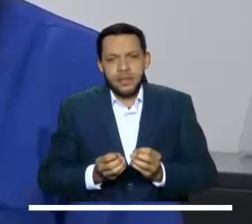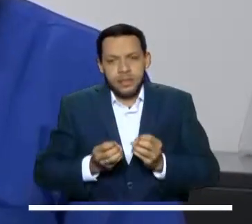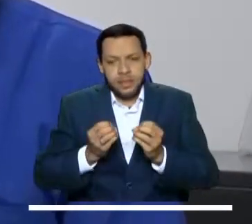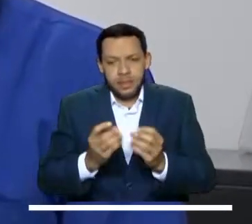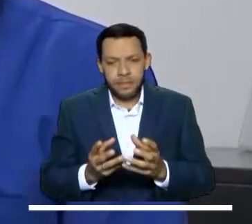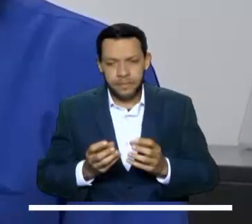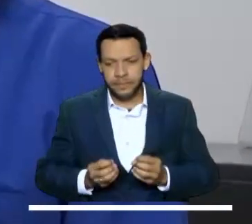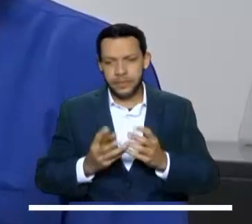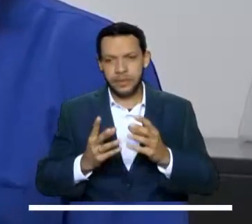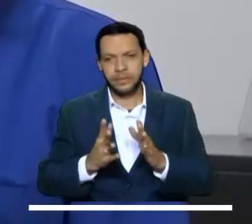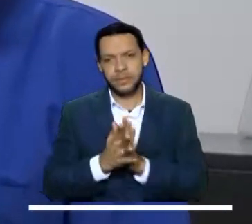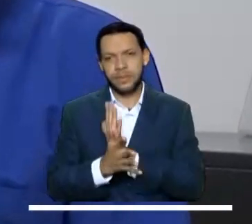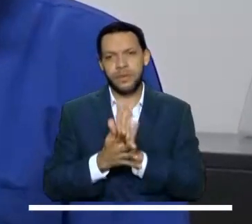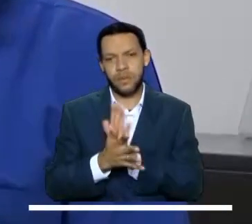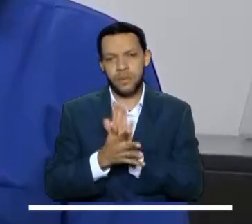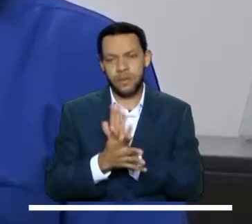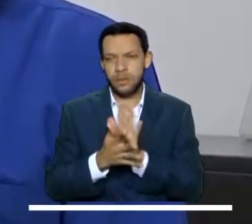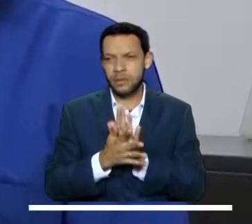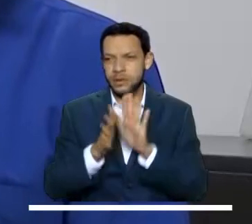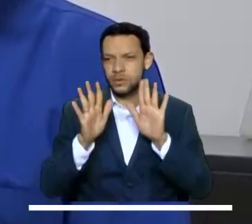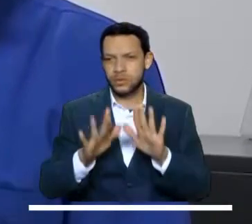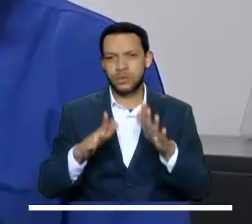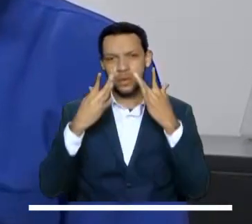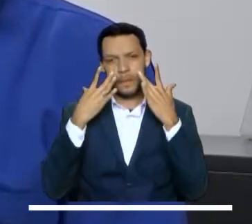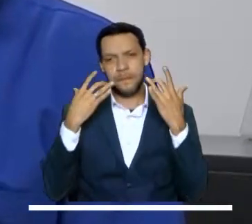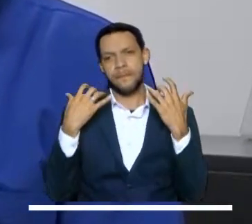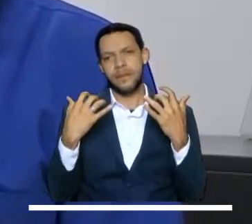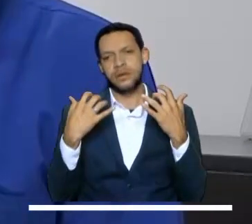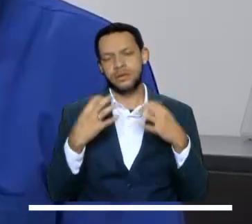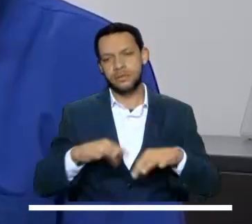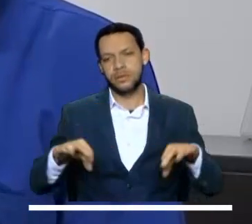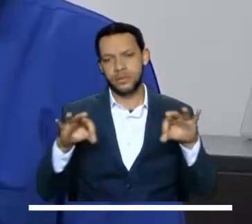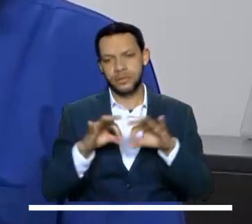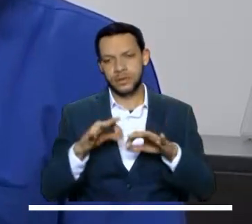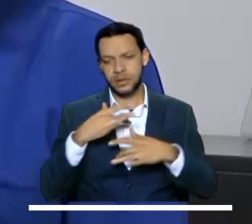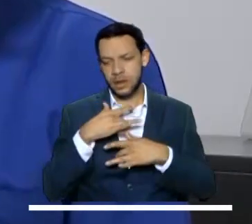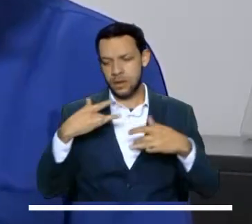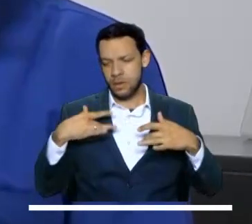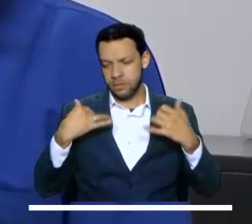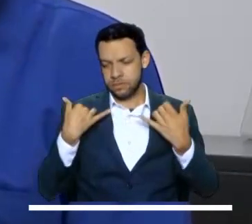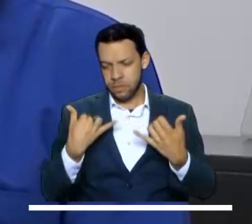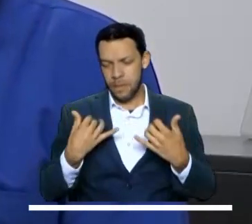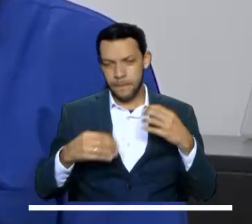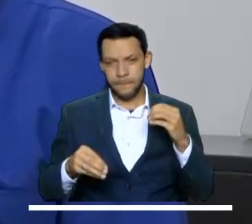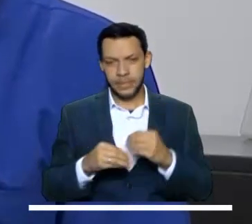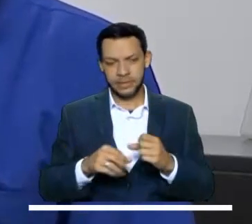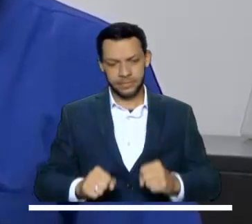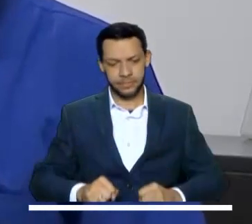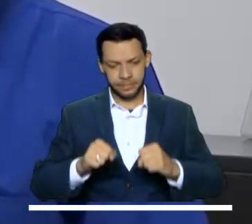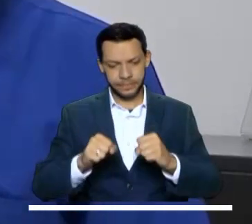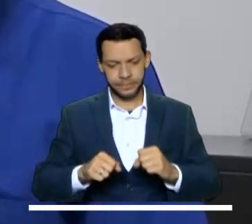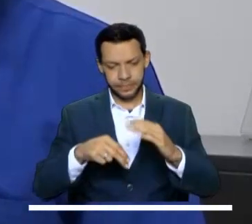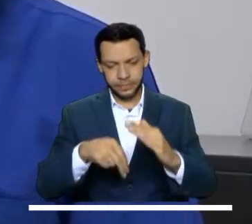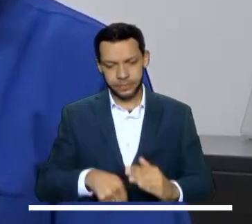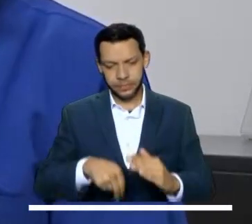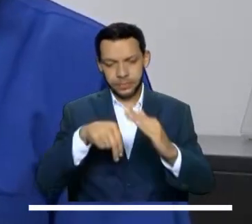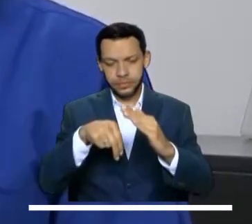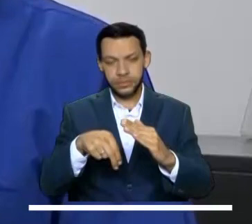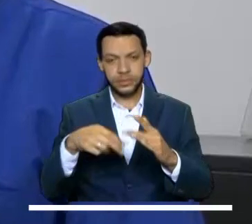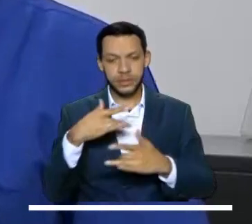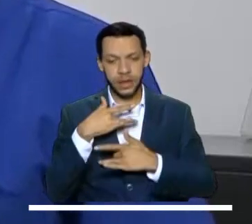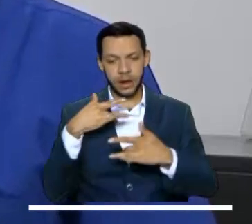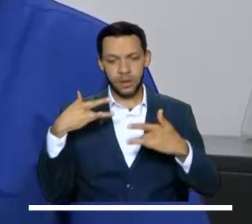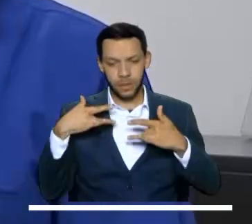mucha información que es valiosa para su bienestar, para su salud digestiva y para el bienestar de toda la familia, porque cuando hay salud en la